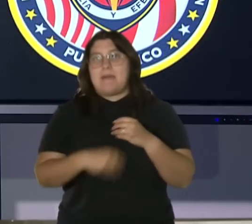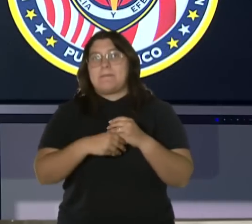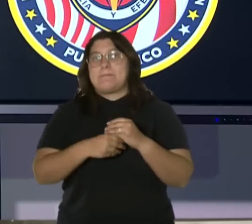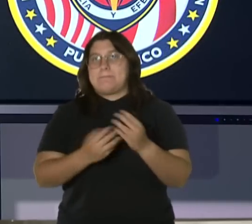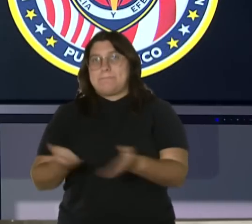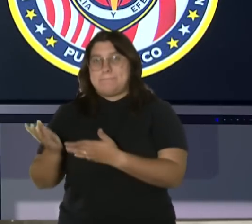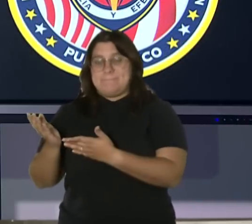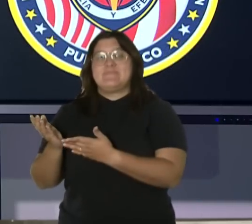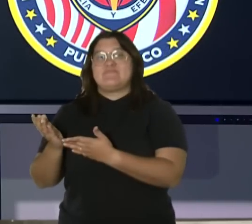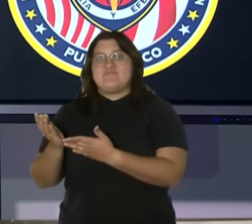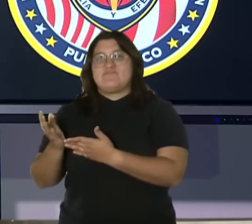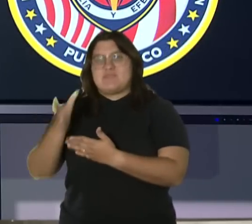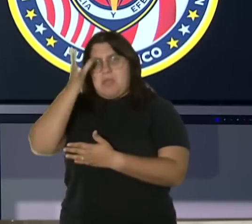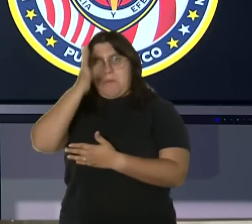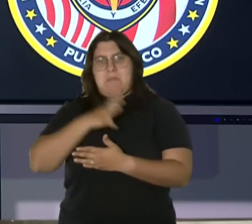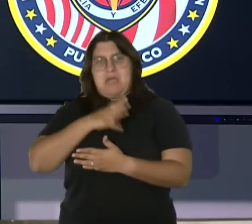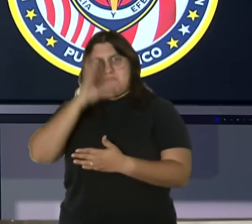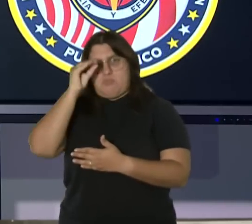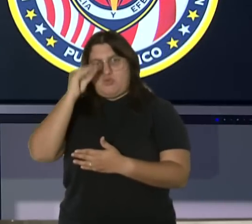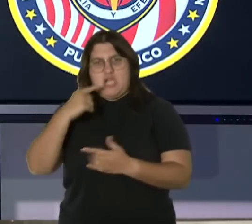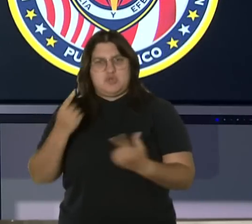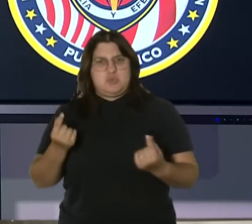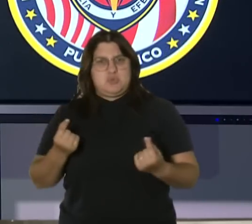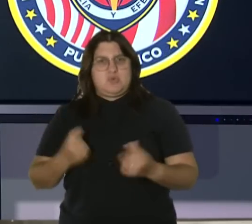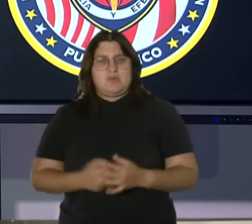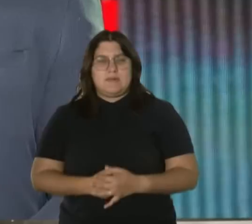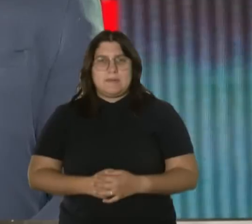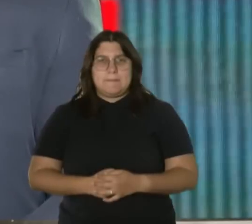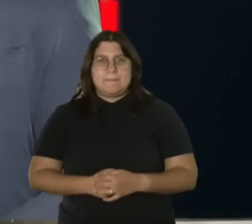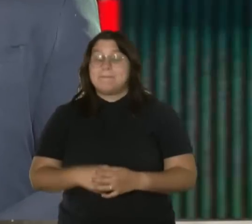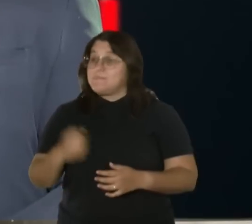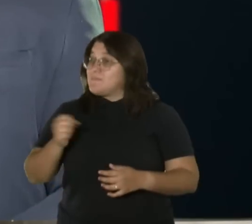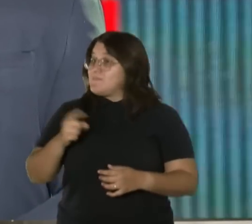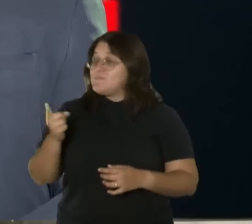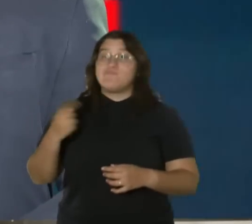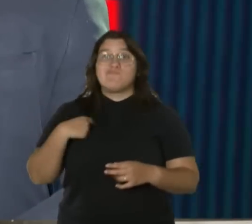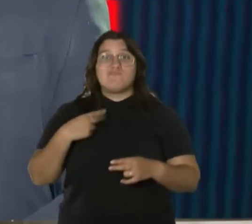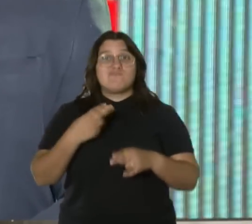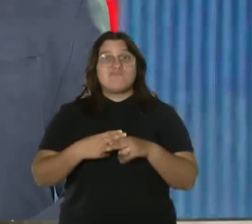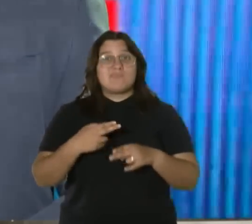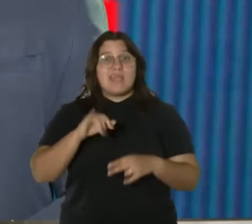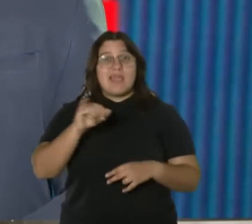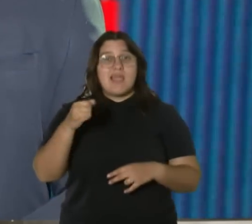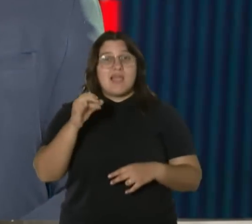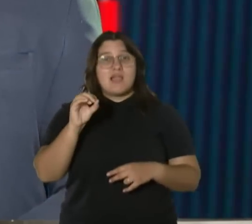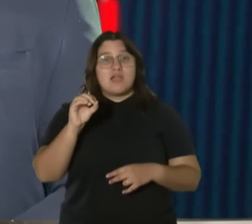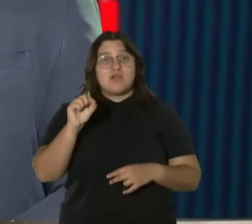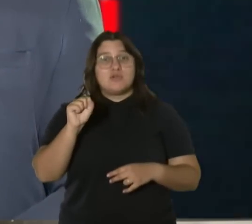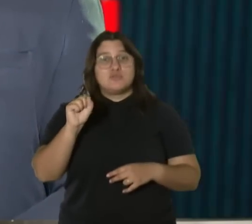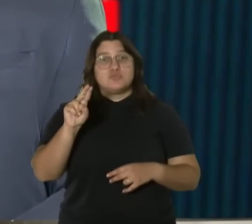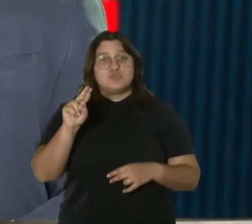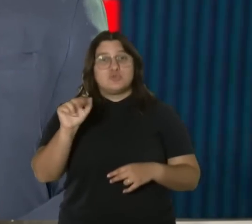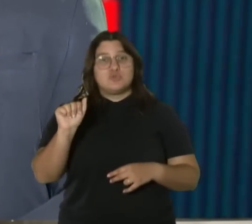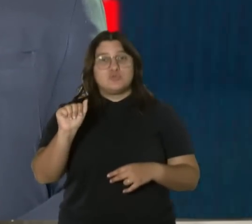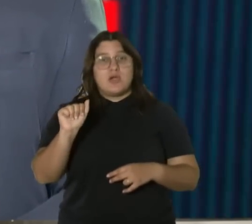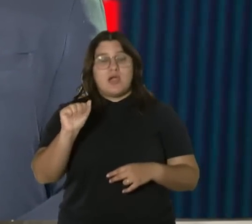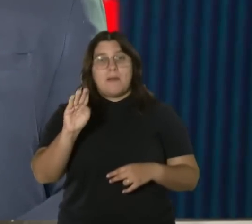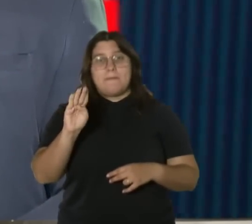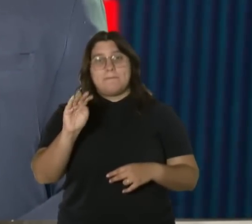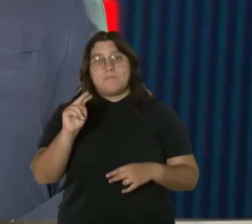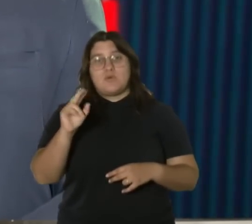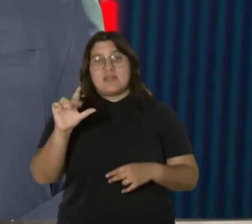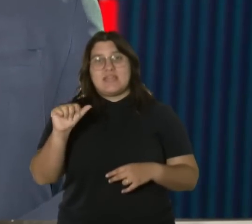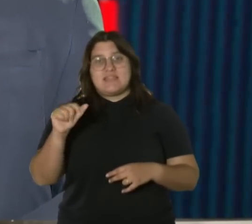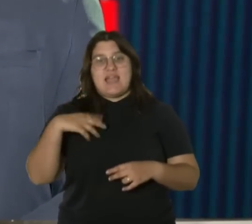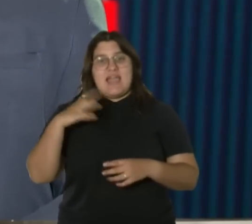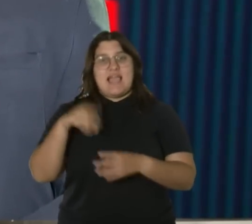tenemos este individuo Quién es el que hizo este muchacho sí Miguel esta persona responde al nombre de Joshua Bonilla es del área de Country Club también